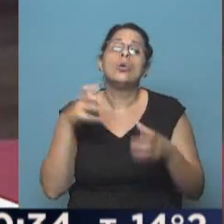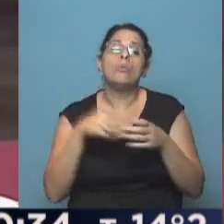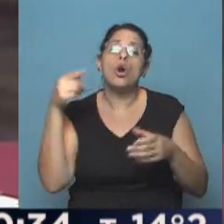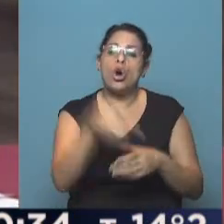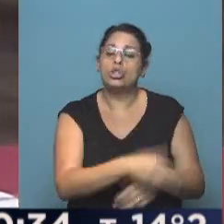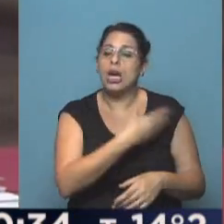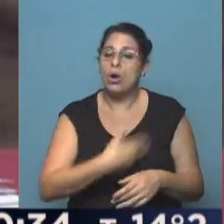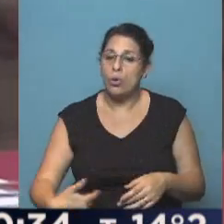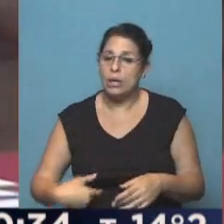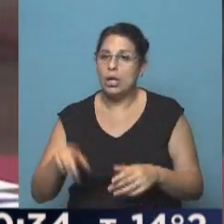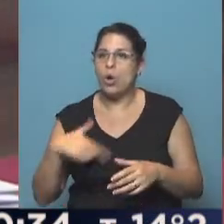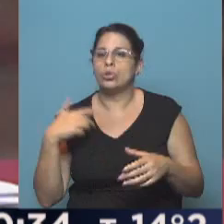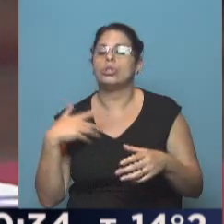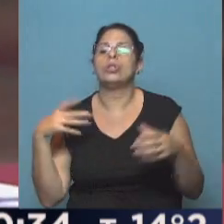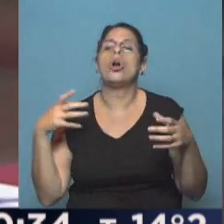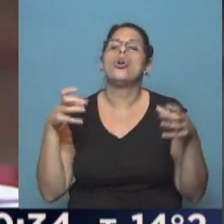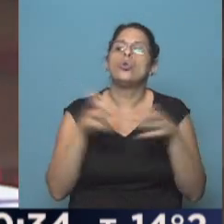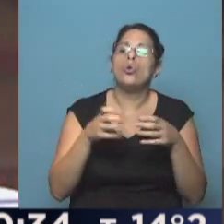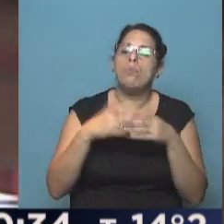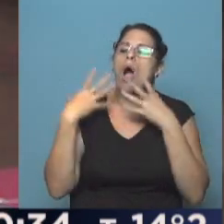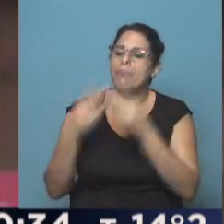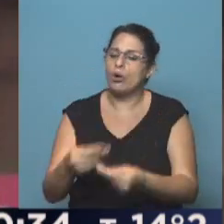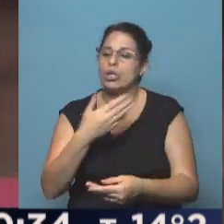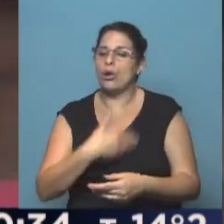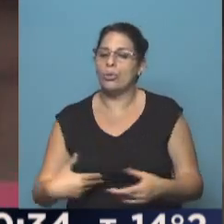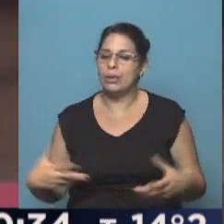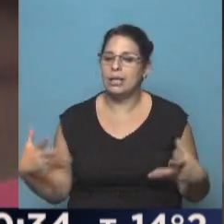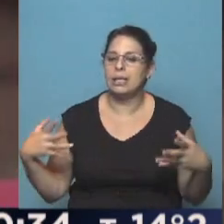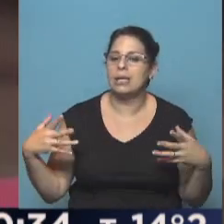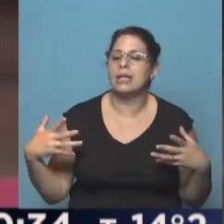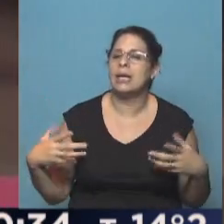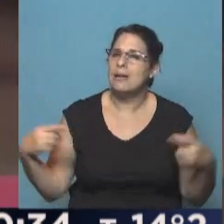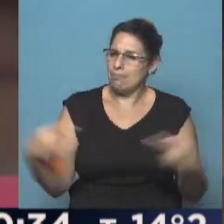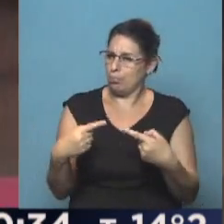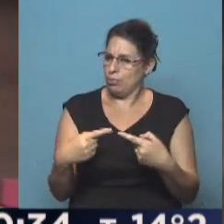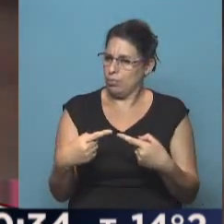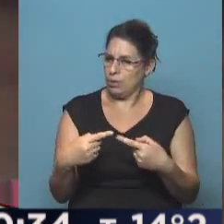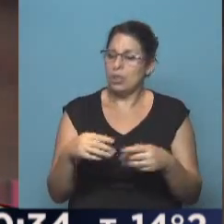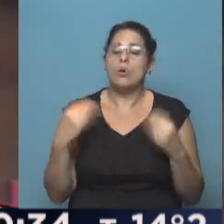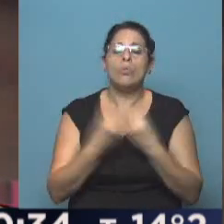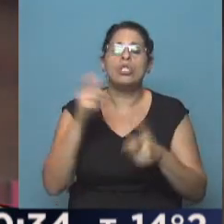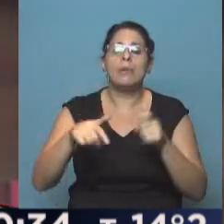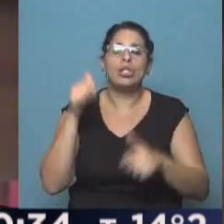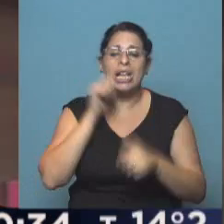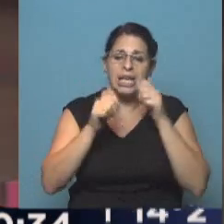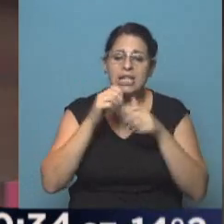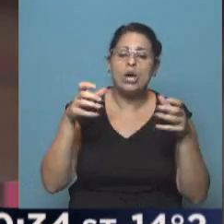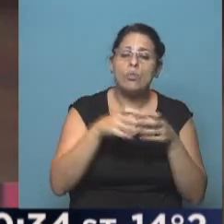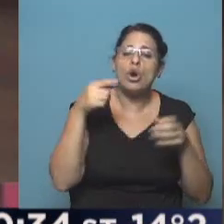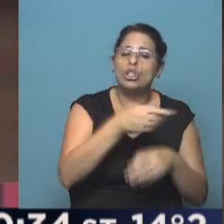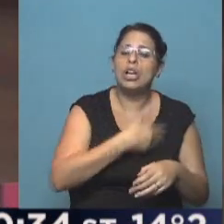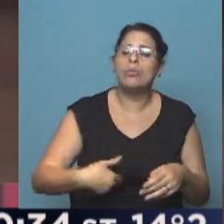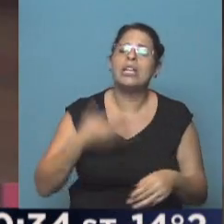los oficialistas, marchas encontradas, 57 heridos en una nueva trifulca entre ambas partes. ¿Qué es lo que está pidiendo la oposición? Bueno,